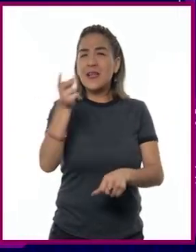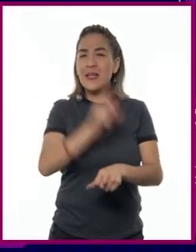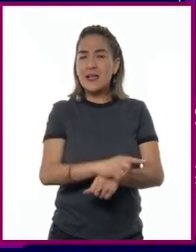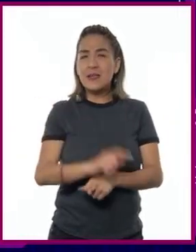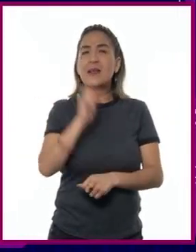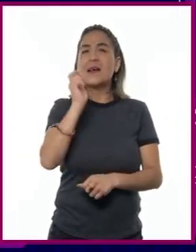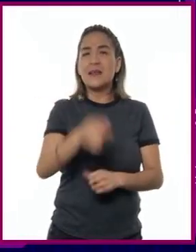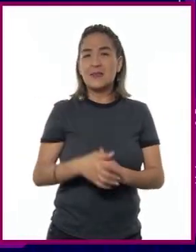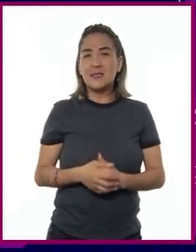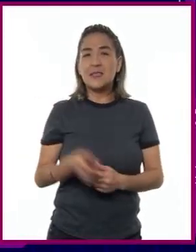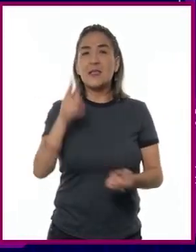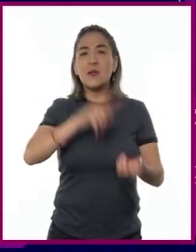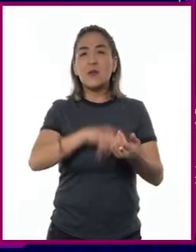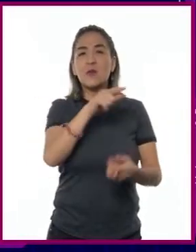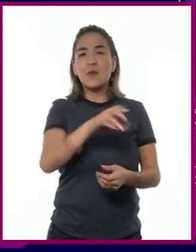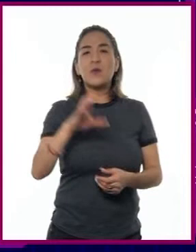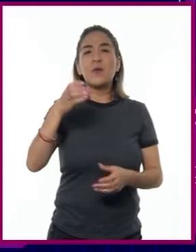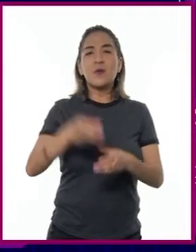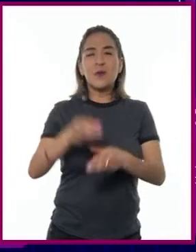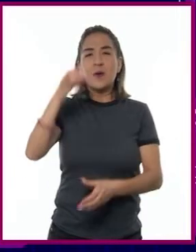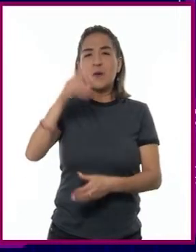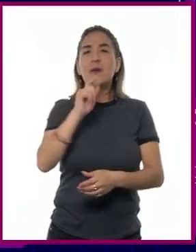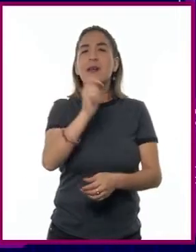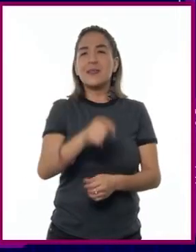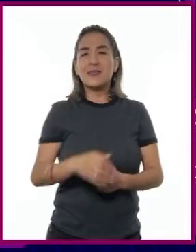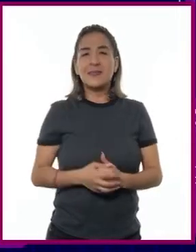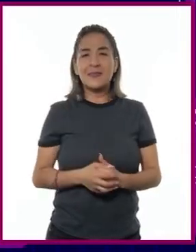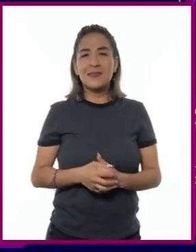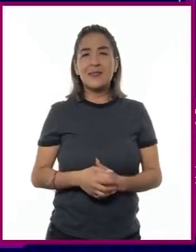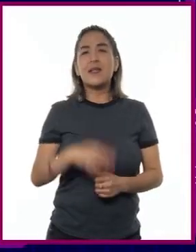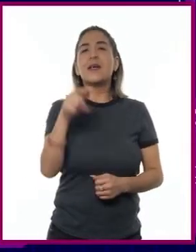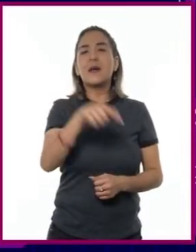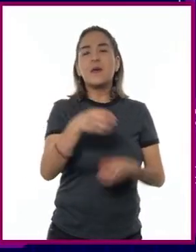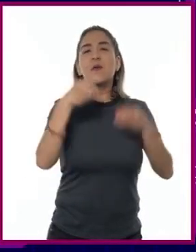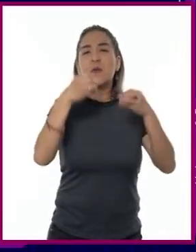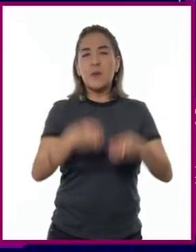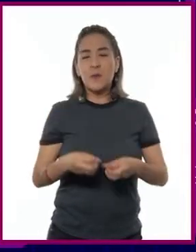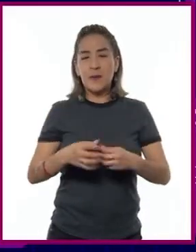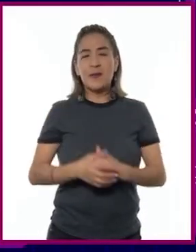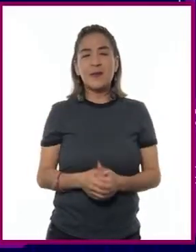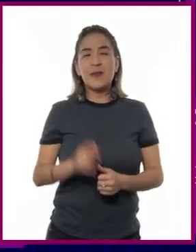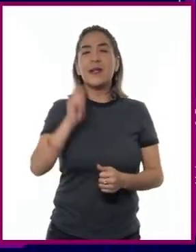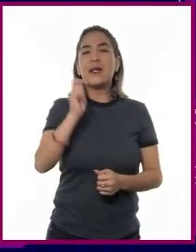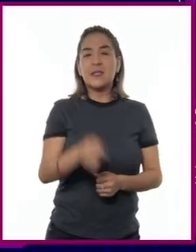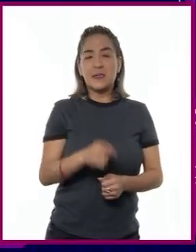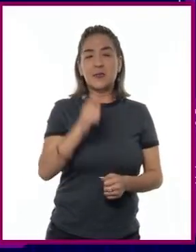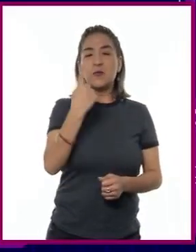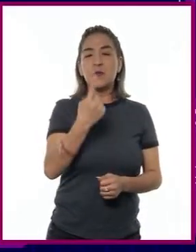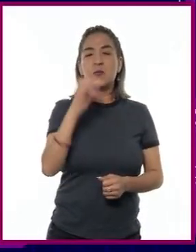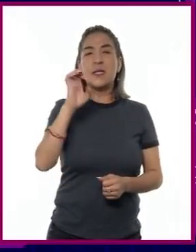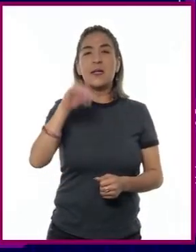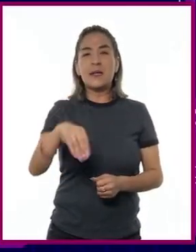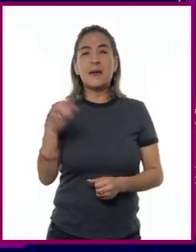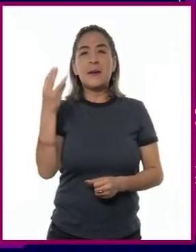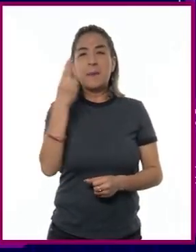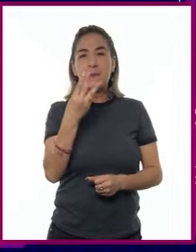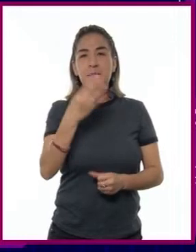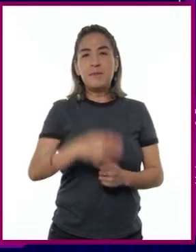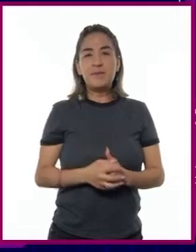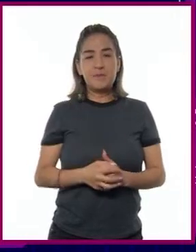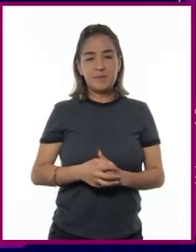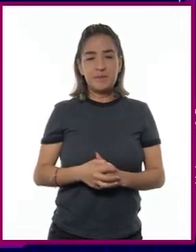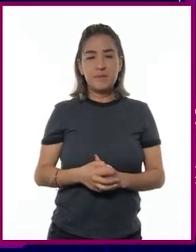dice que el cubo, por ser sólido, ocupa 1 centímetro cúbico y el agua, por